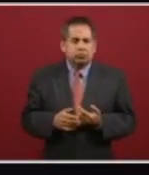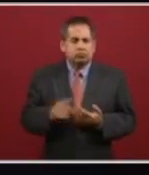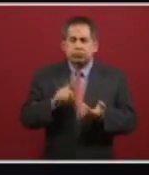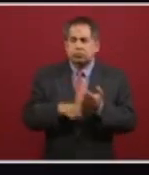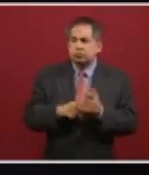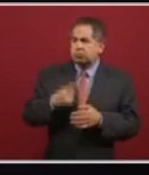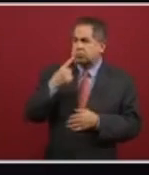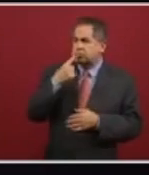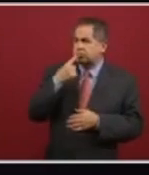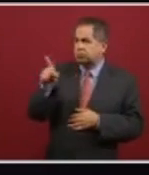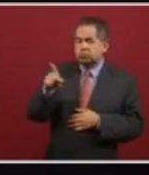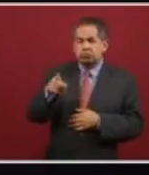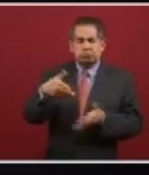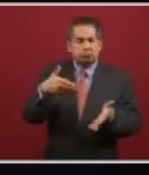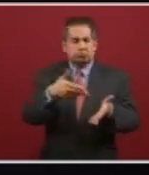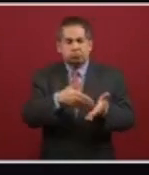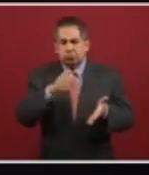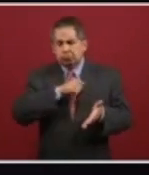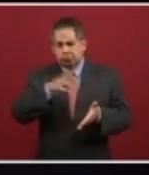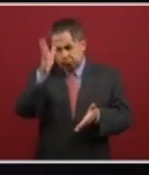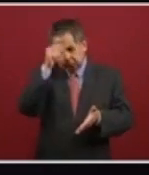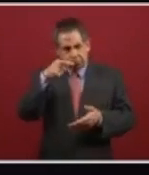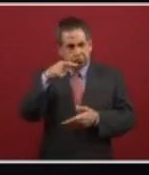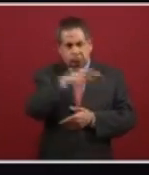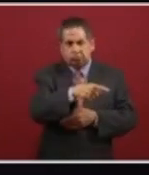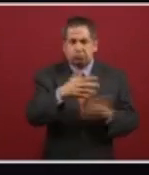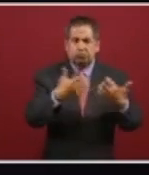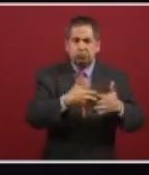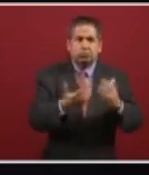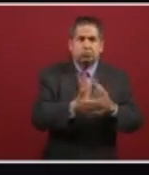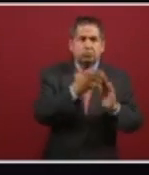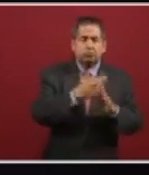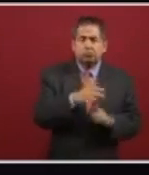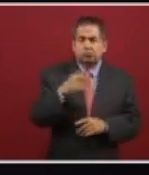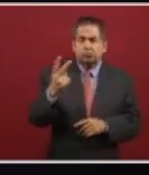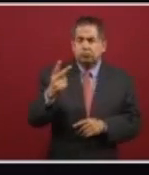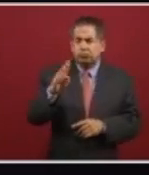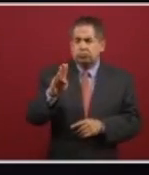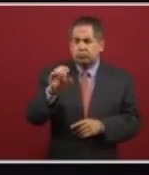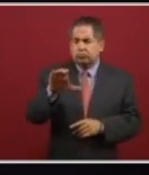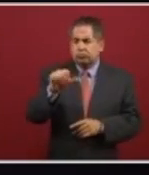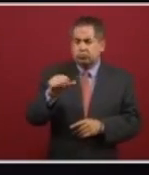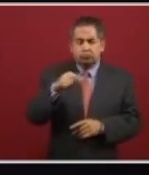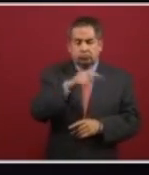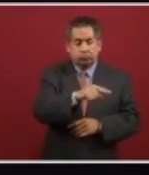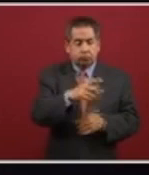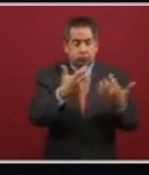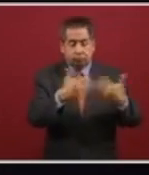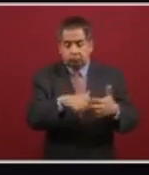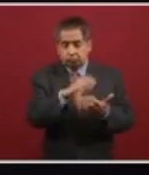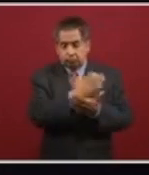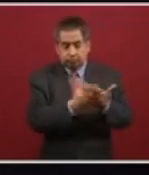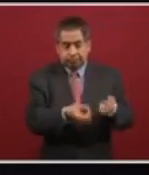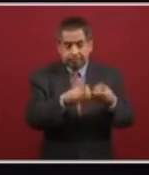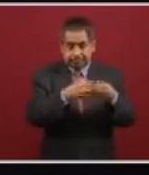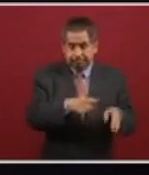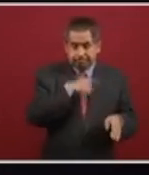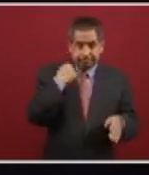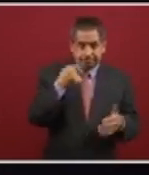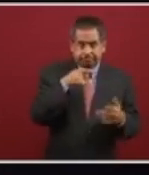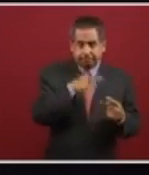impugnación contra el proyecto de Dos Bocas, dado que una de las empresas que había perdido la primera